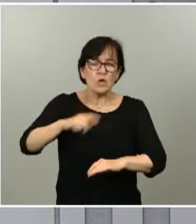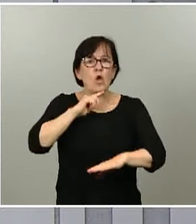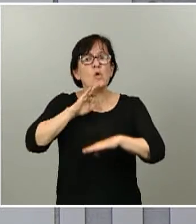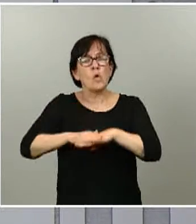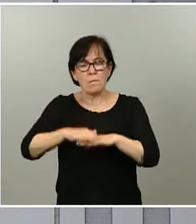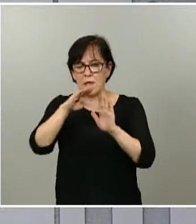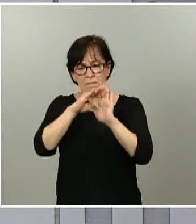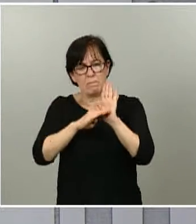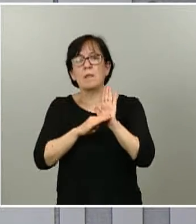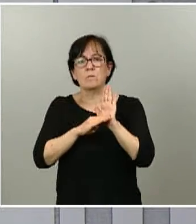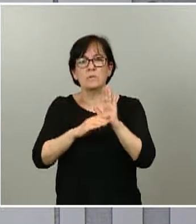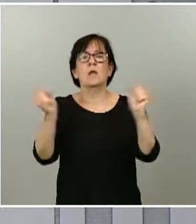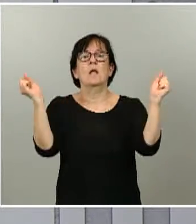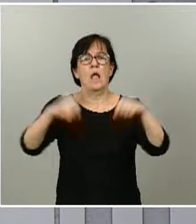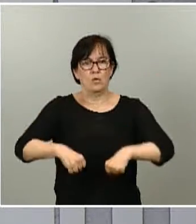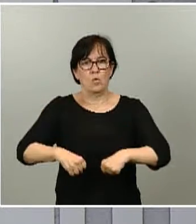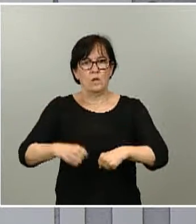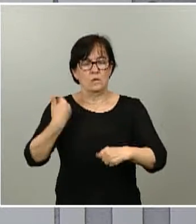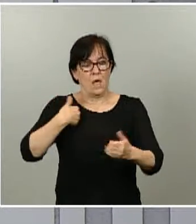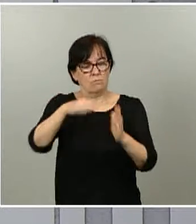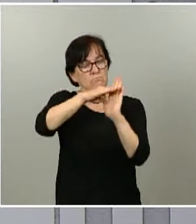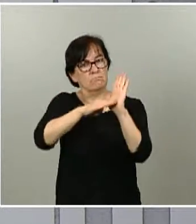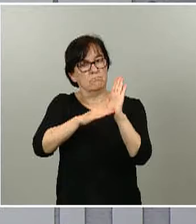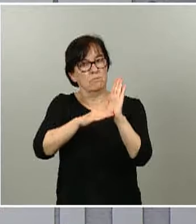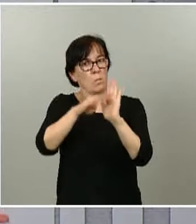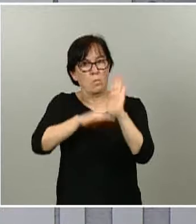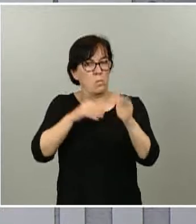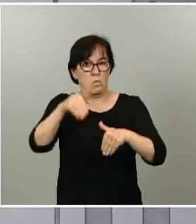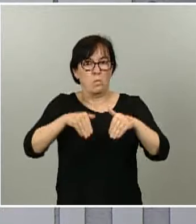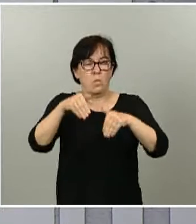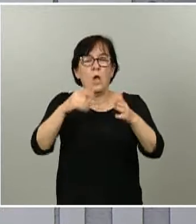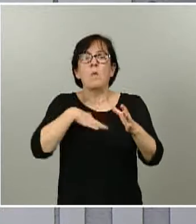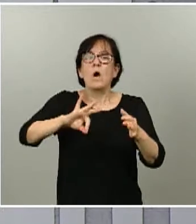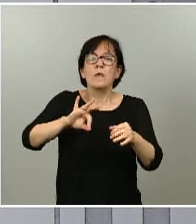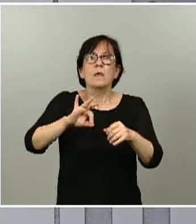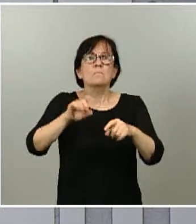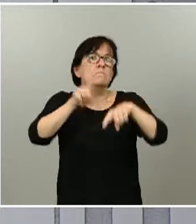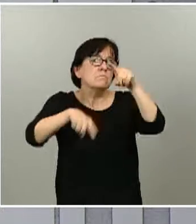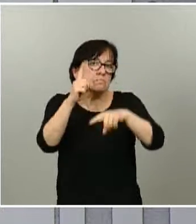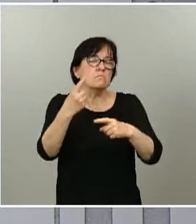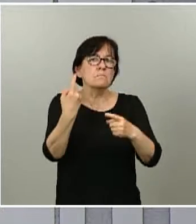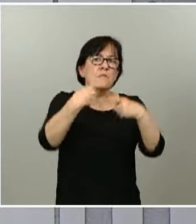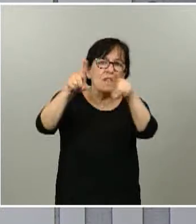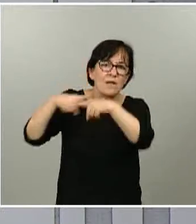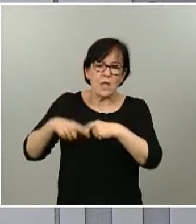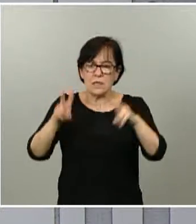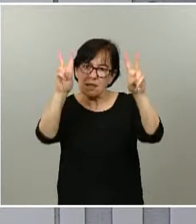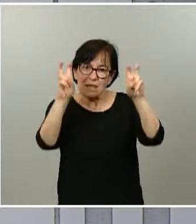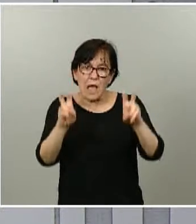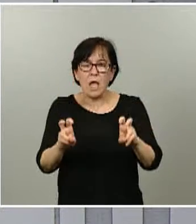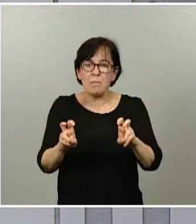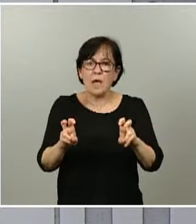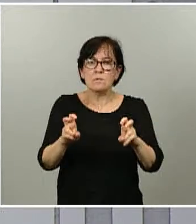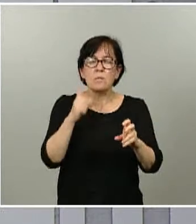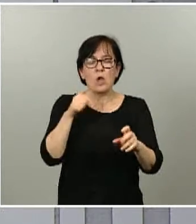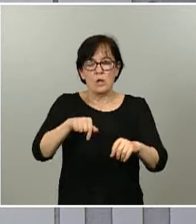ese acuerdo programático. Puede haber distintas sensibilidades en relación con distintas materias, pero este es un Gobierno en